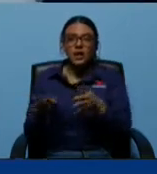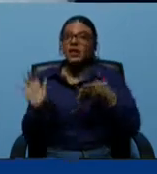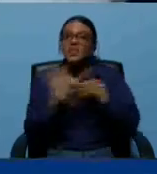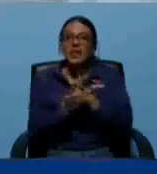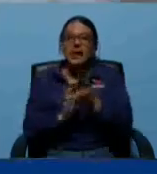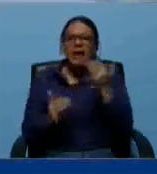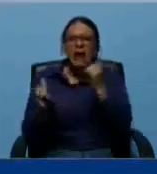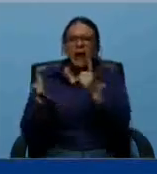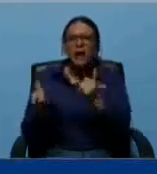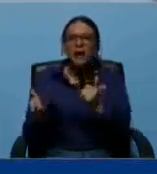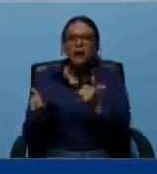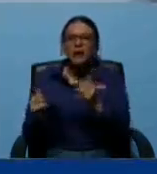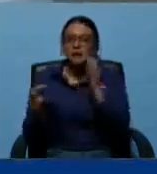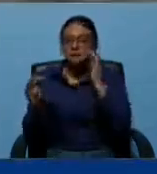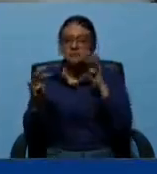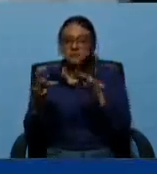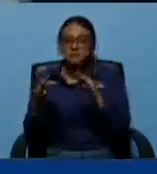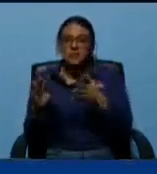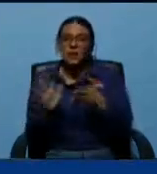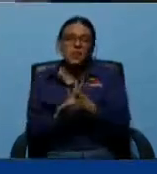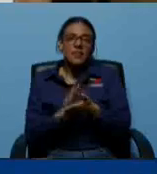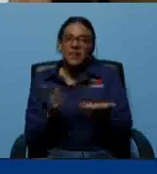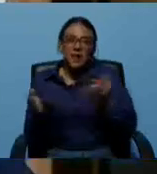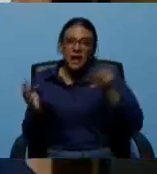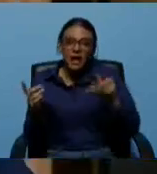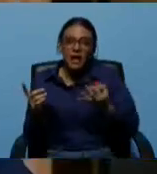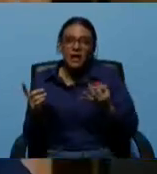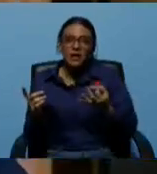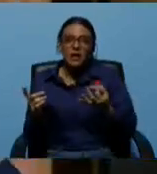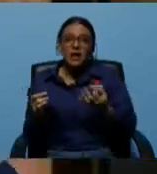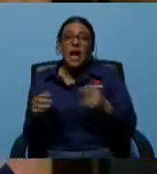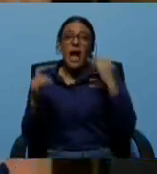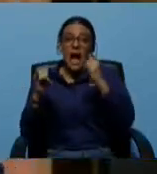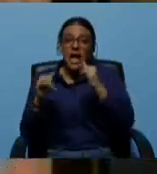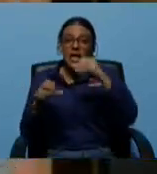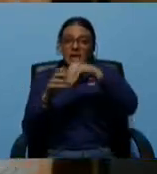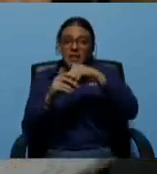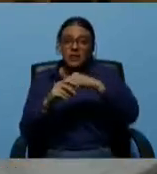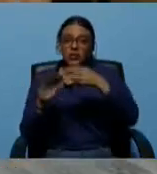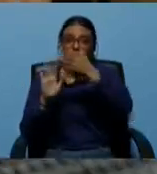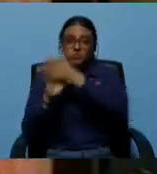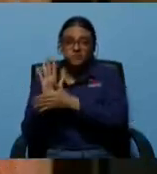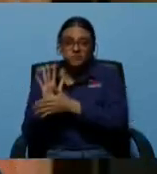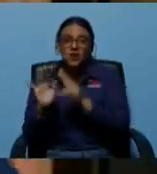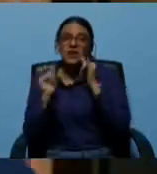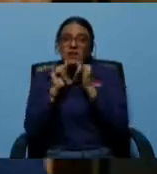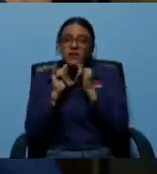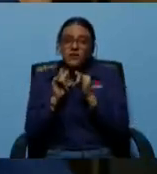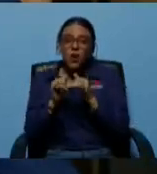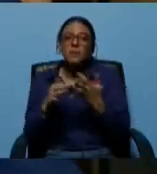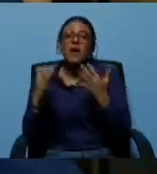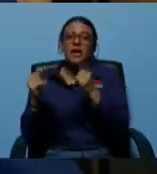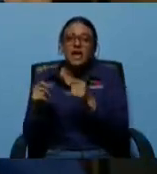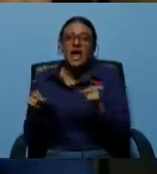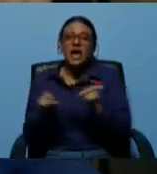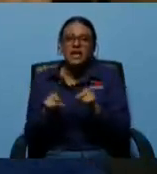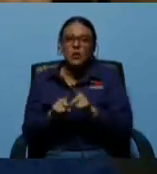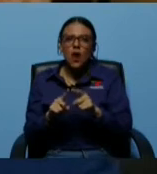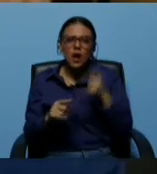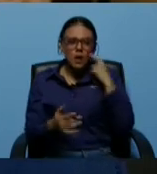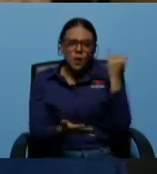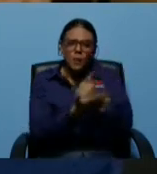lugar, puesto que en este informe, que tiene obviamente sus medios de